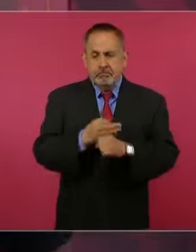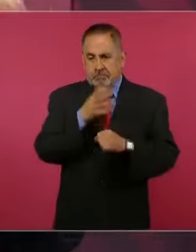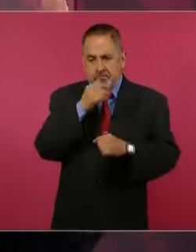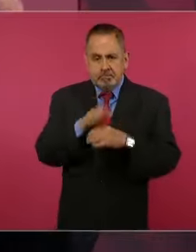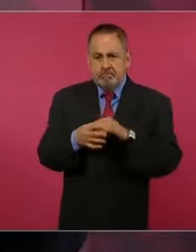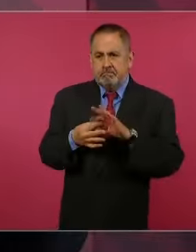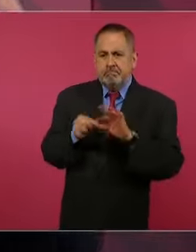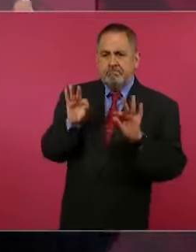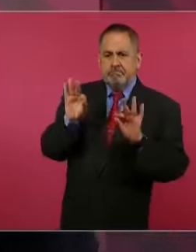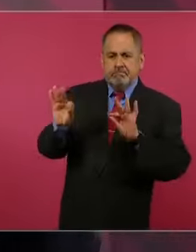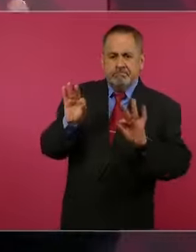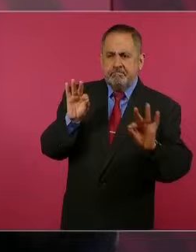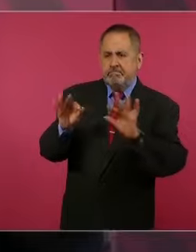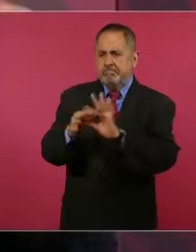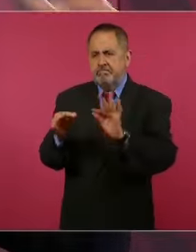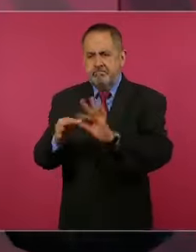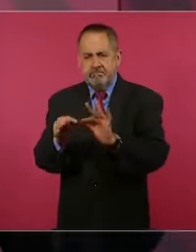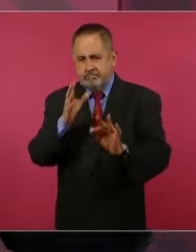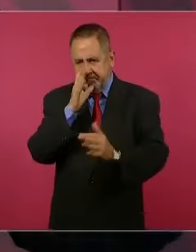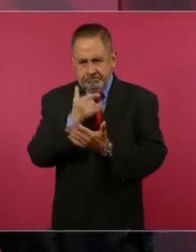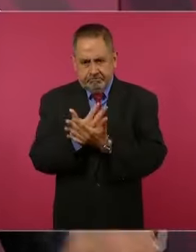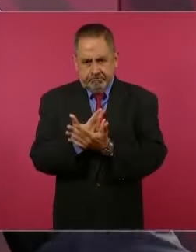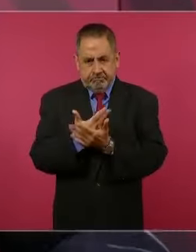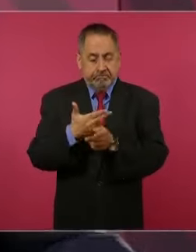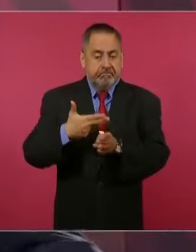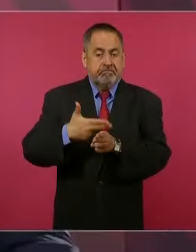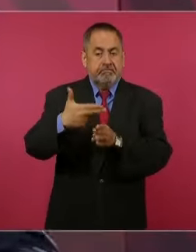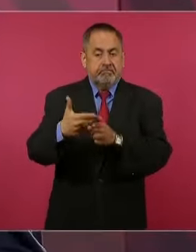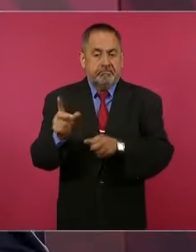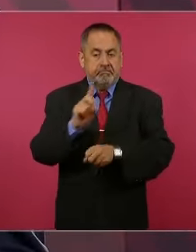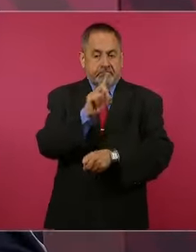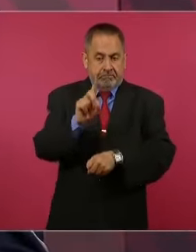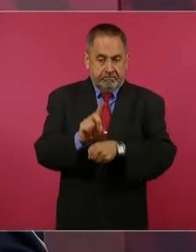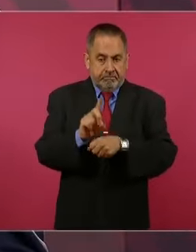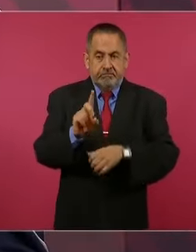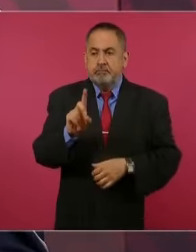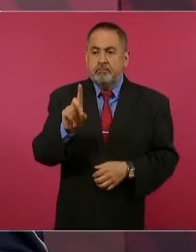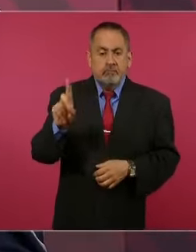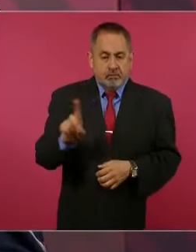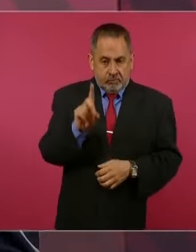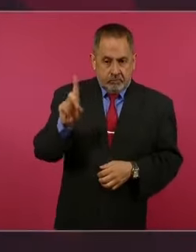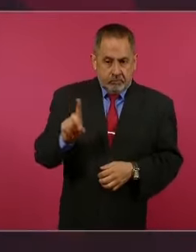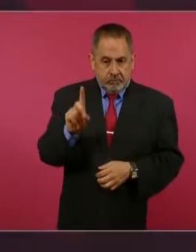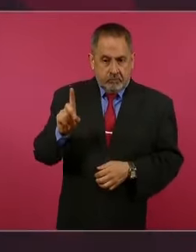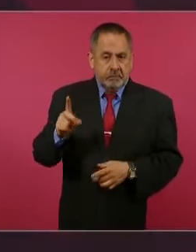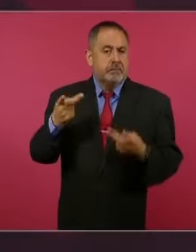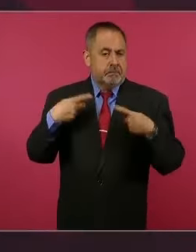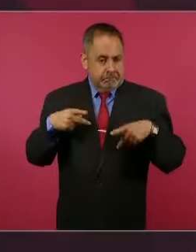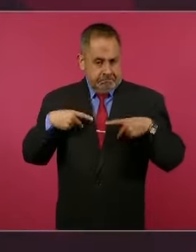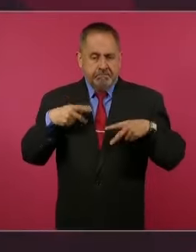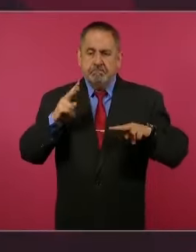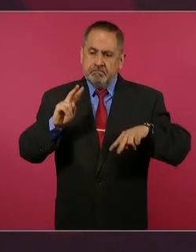y hay que esperar a que el domingo la gente salga